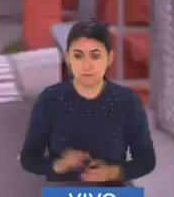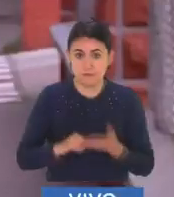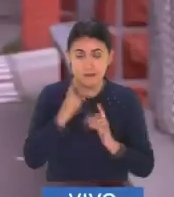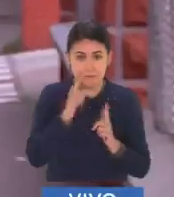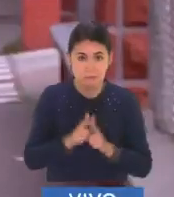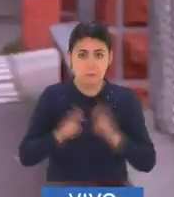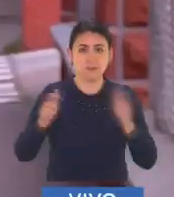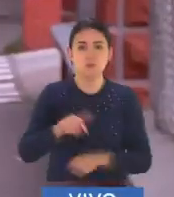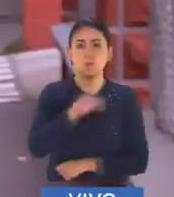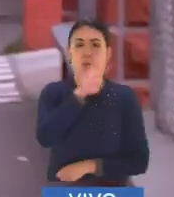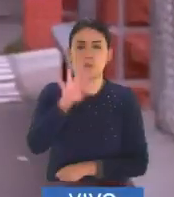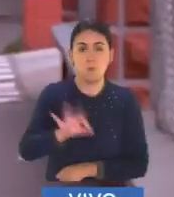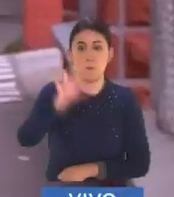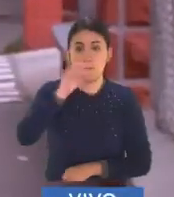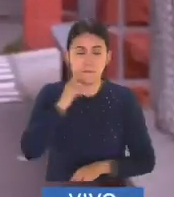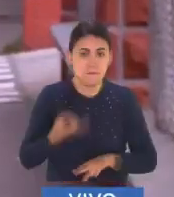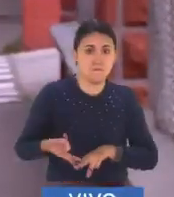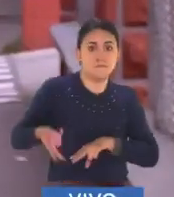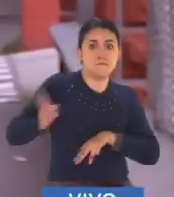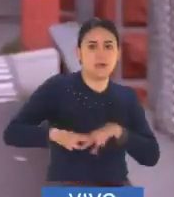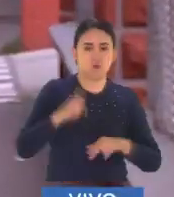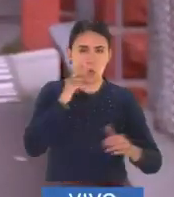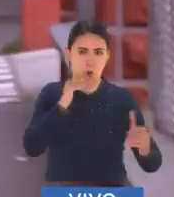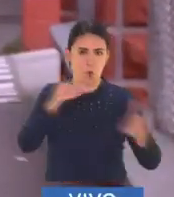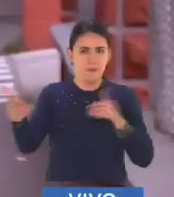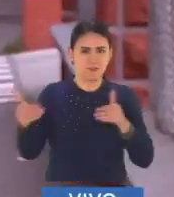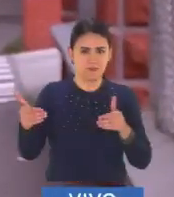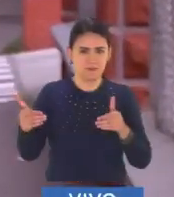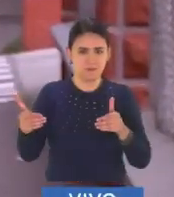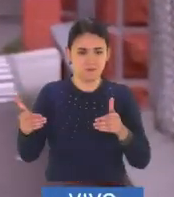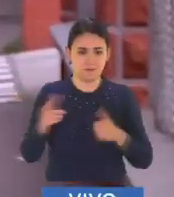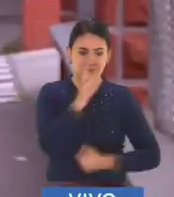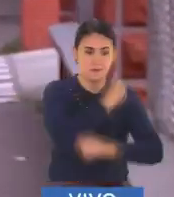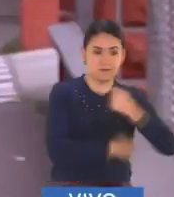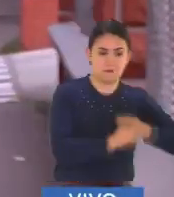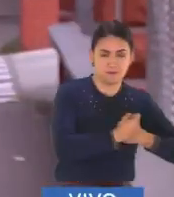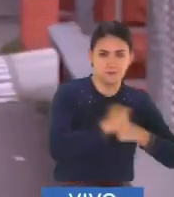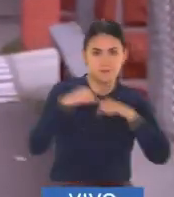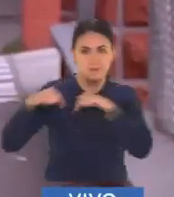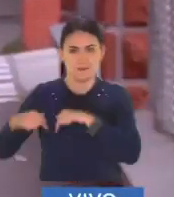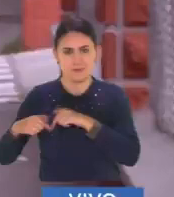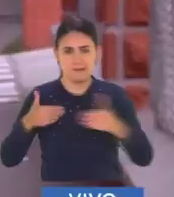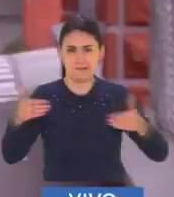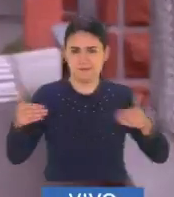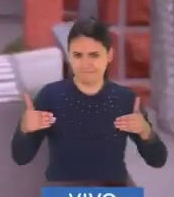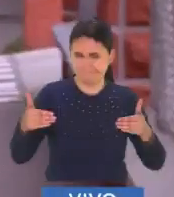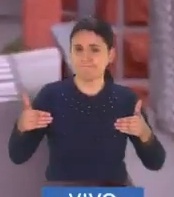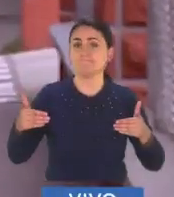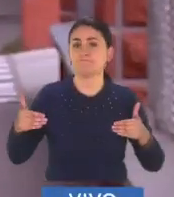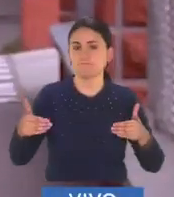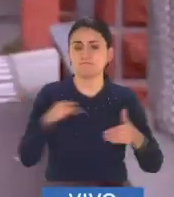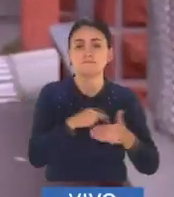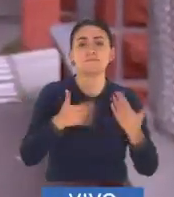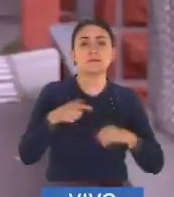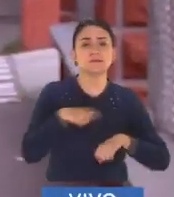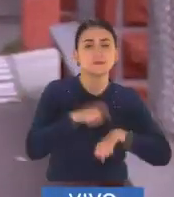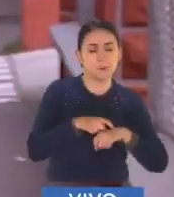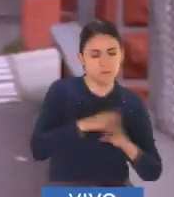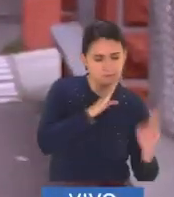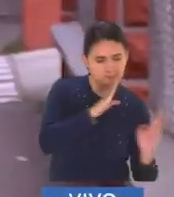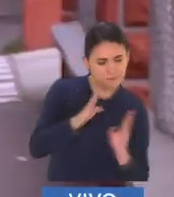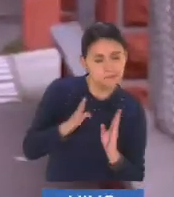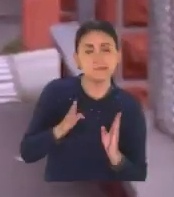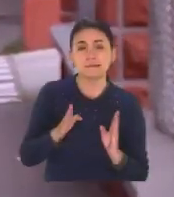superior al 44% en comparación con el mismo periodo del año anterior, en lo que se llama como periodo de vigilancia